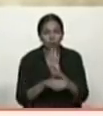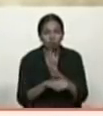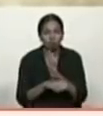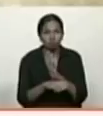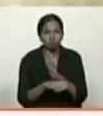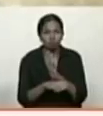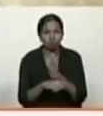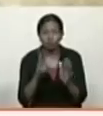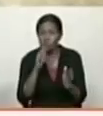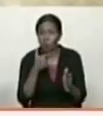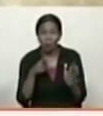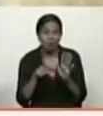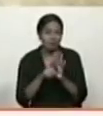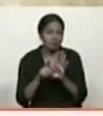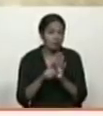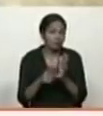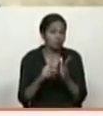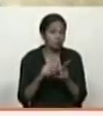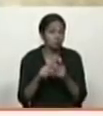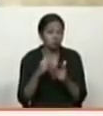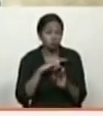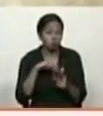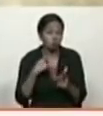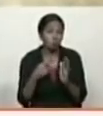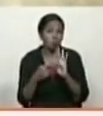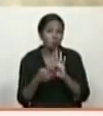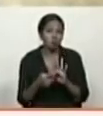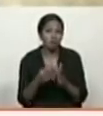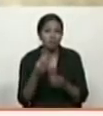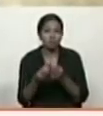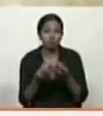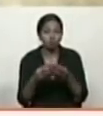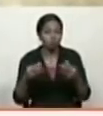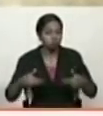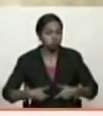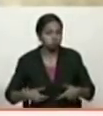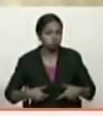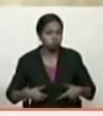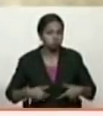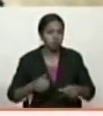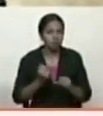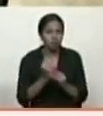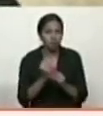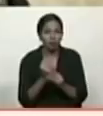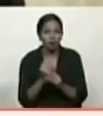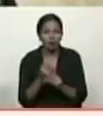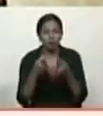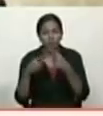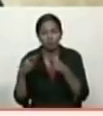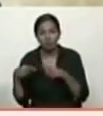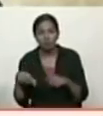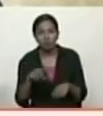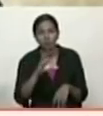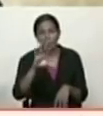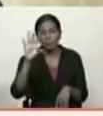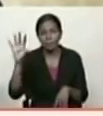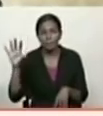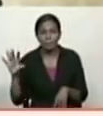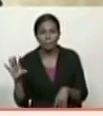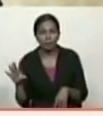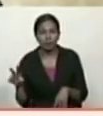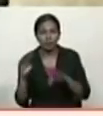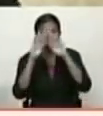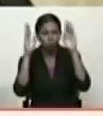arbitrarias, unilaterales. Bueno, ahí estamos nosotros, haciendo todos los esfuerzos para trabajar con otros países. El mundo va mucho más allá de los Estados